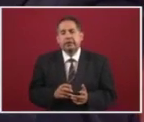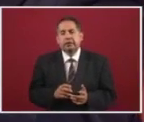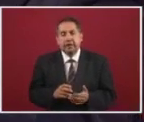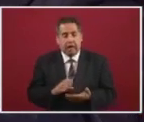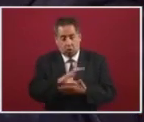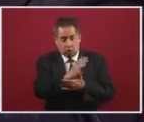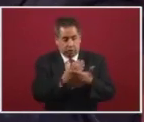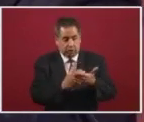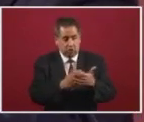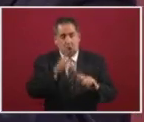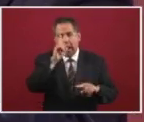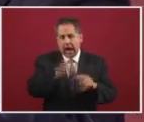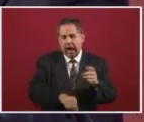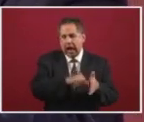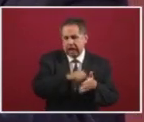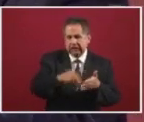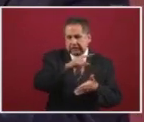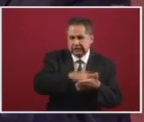cancelar los contratos,